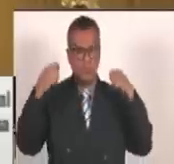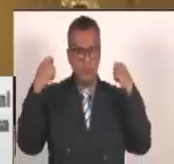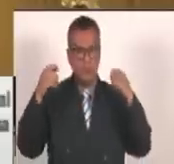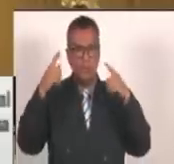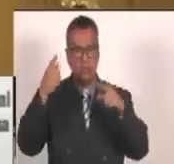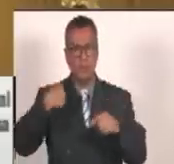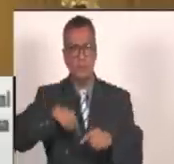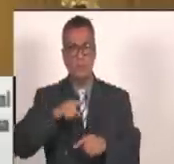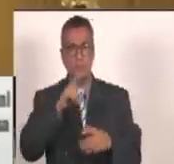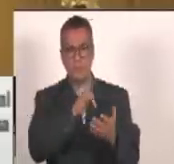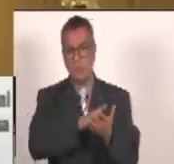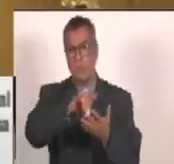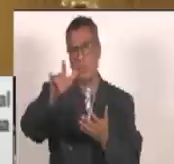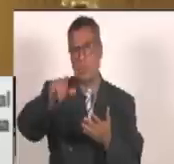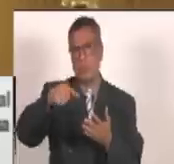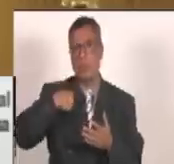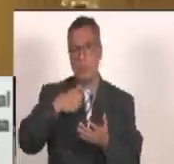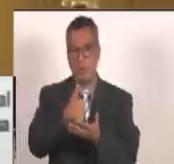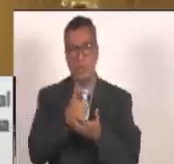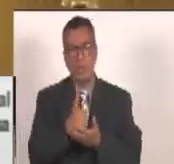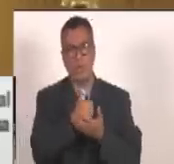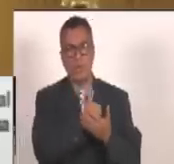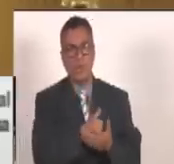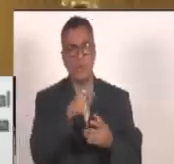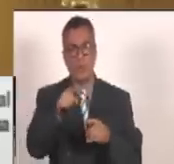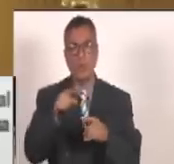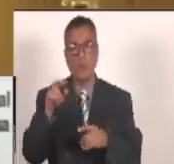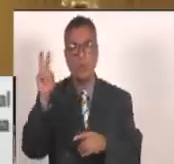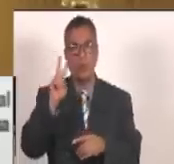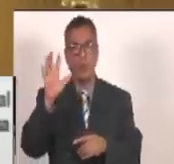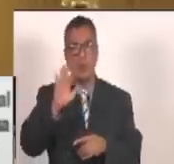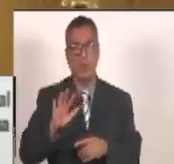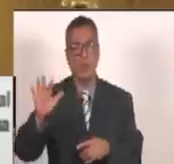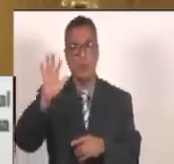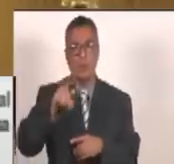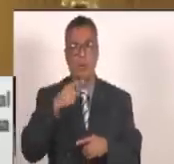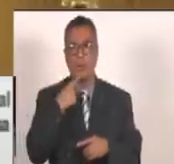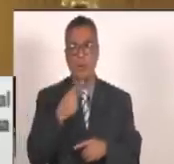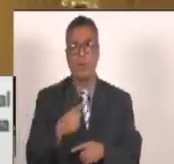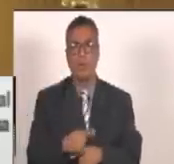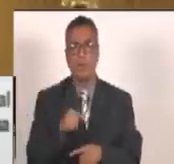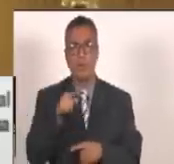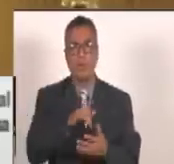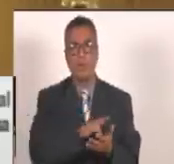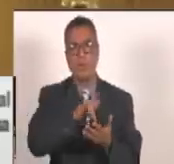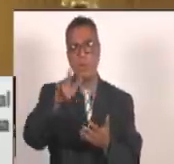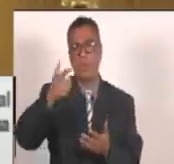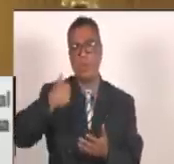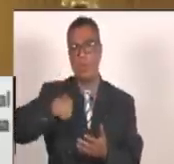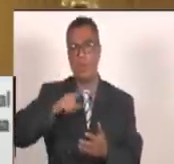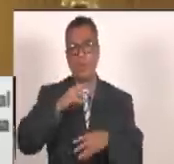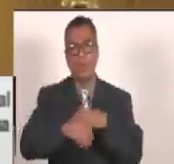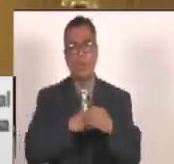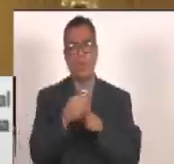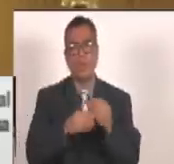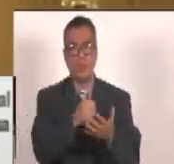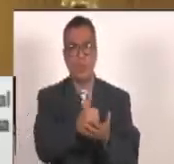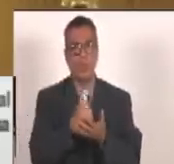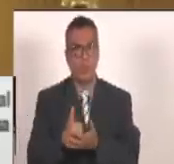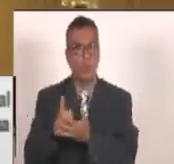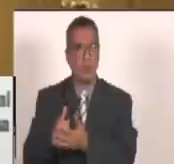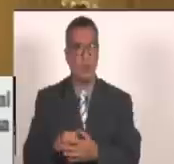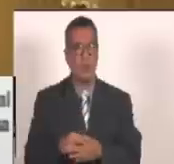celebramos el viaje para que sea beneficioso para el país. Insisto, es un viaje que tiene que ser de